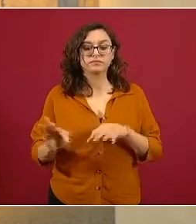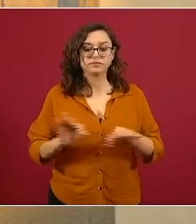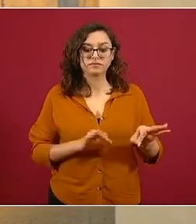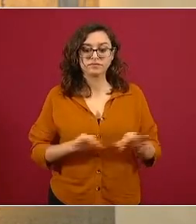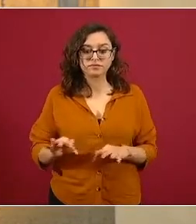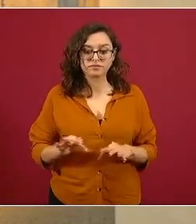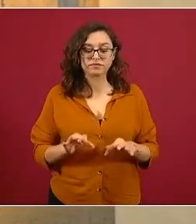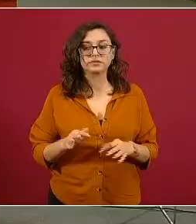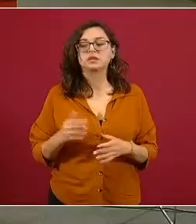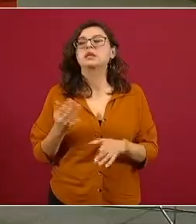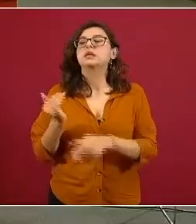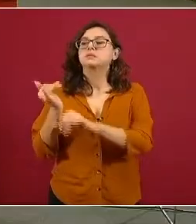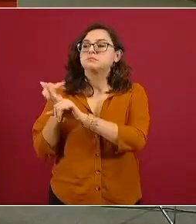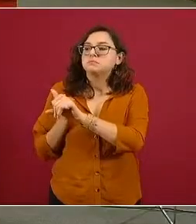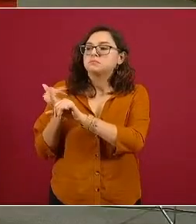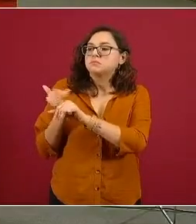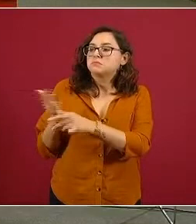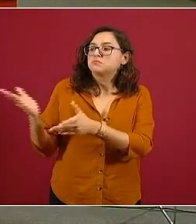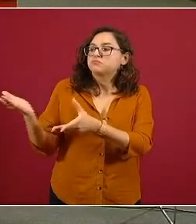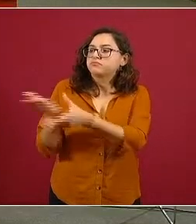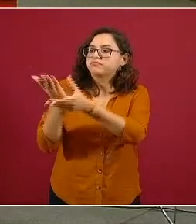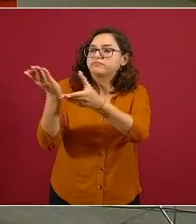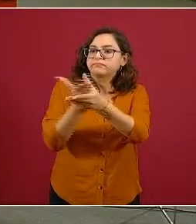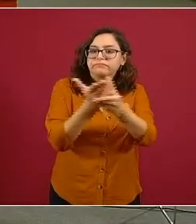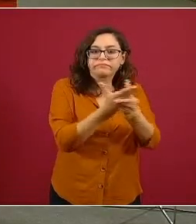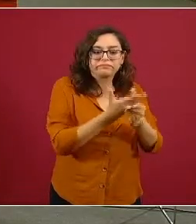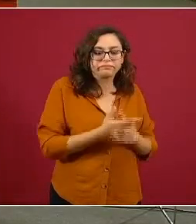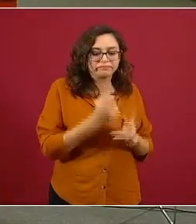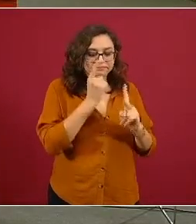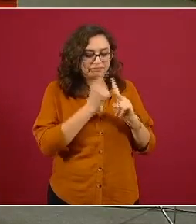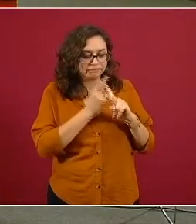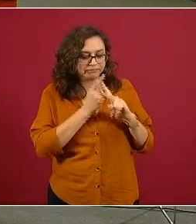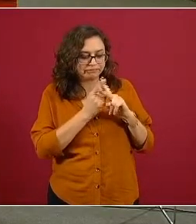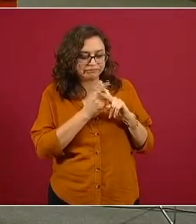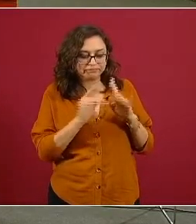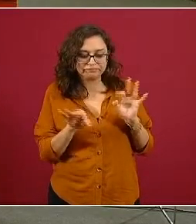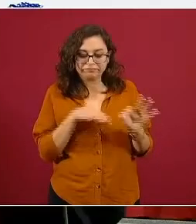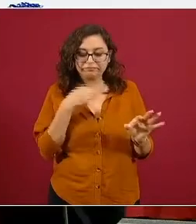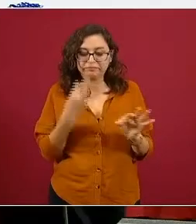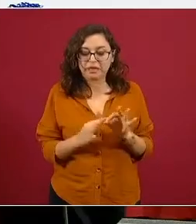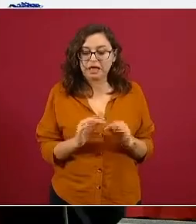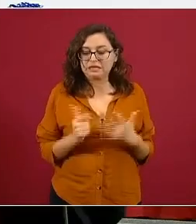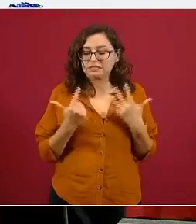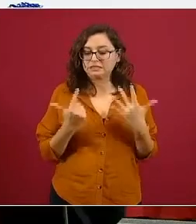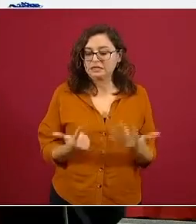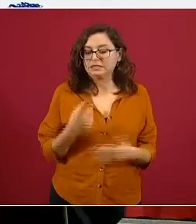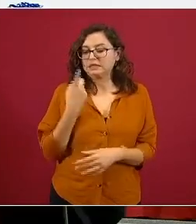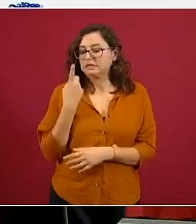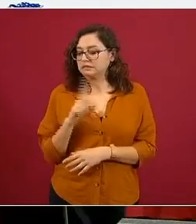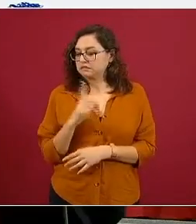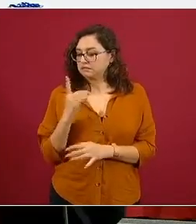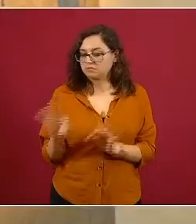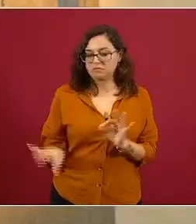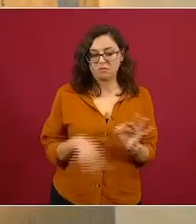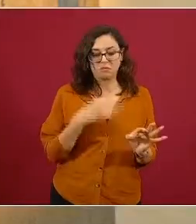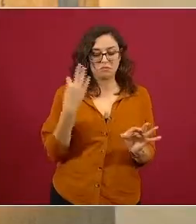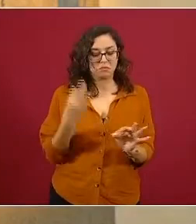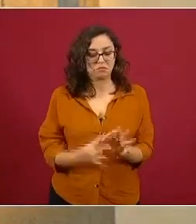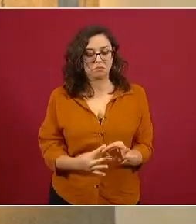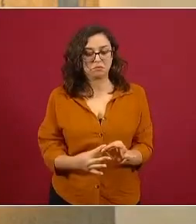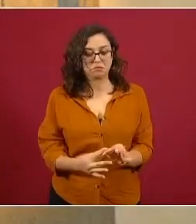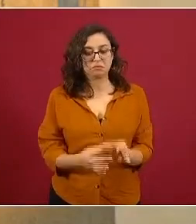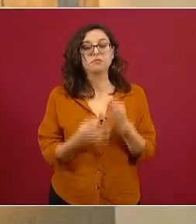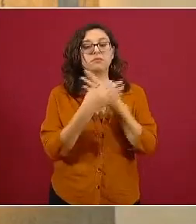con la integración de la numeralia que deberá estar lista el 7 de diciembre, fecha en la que en principio